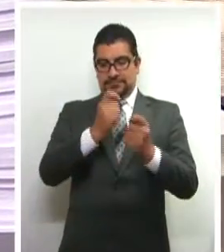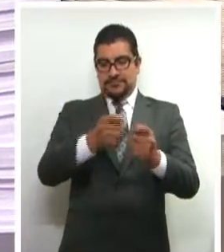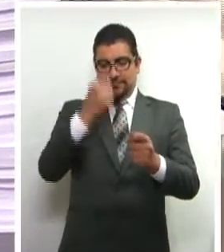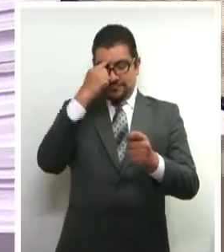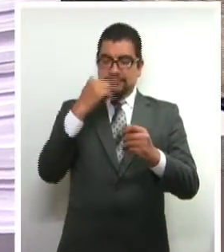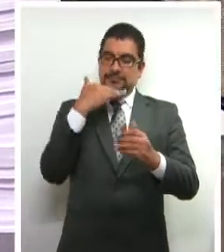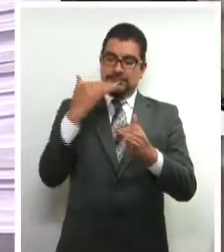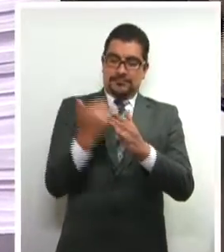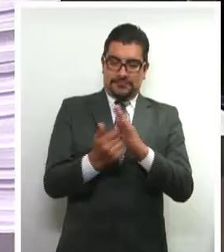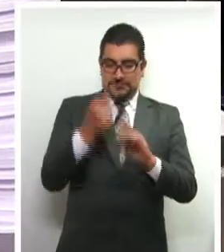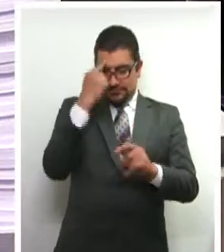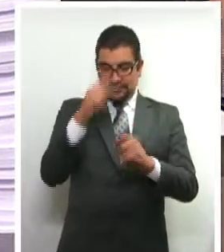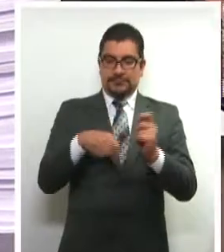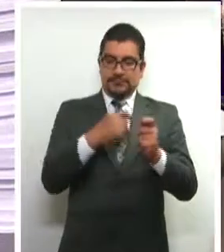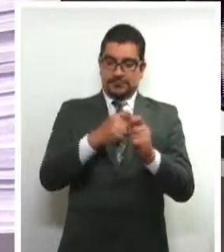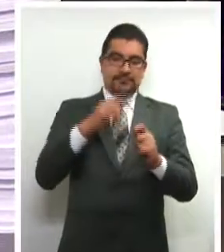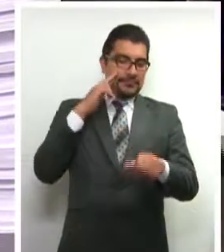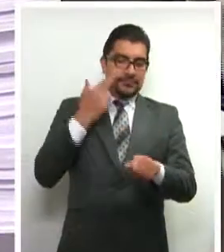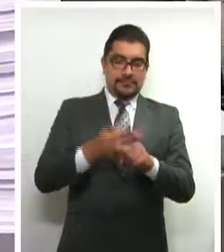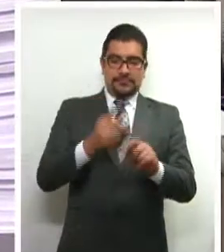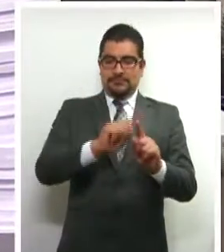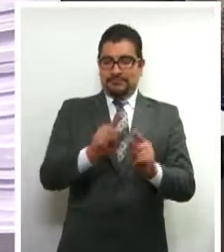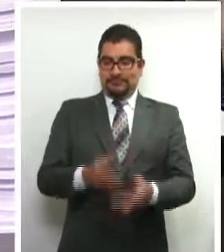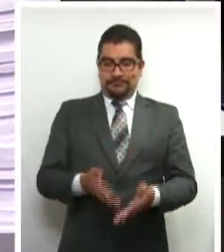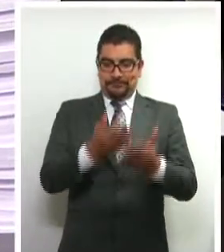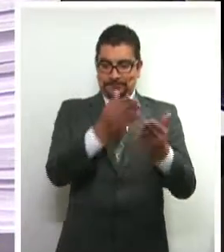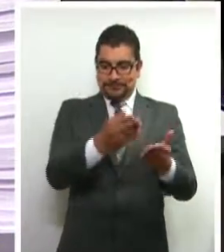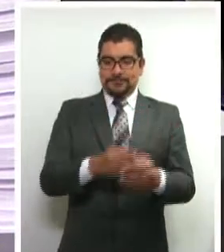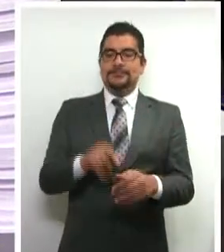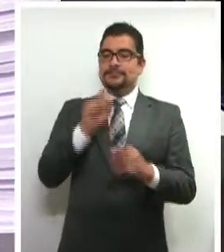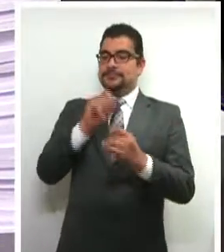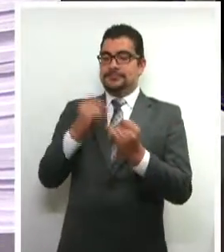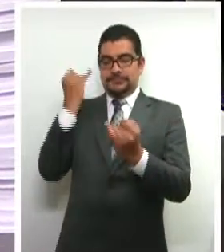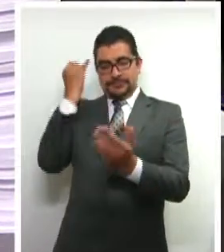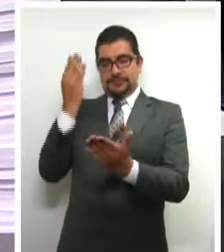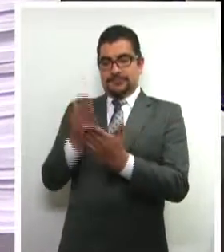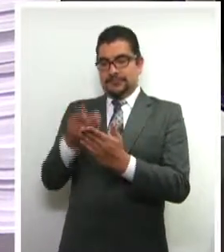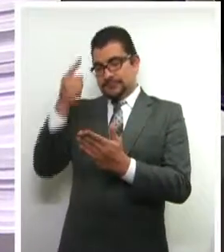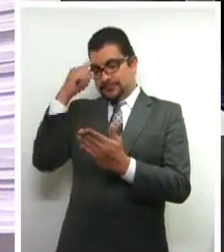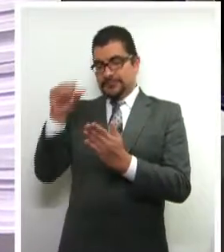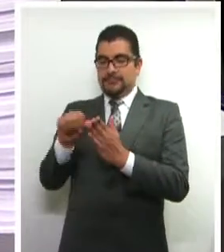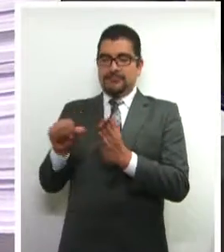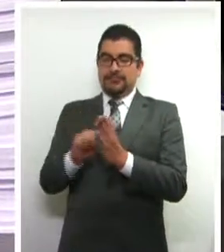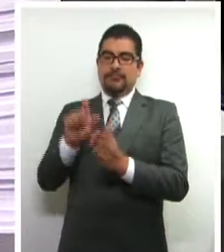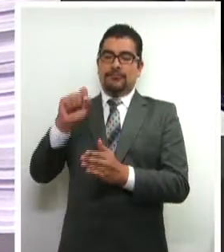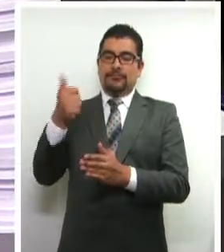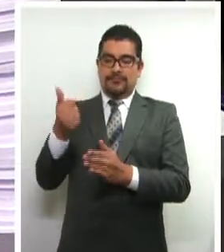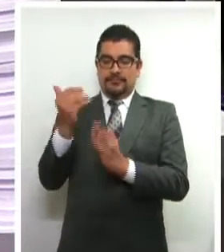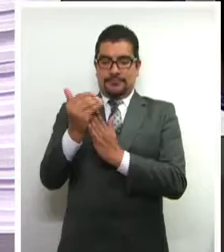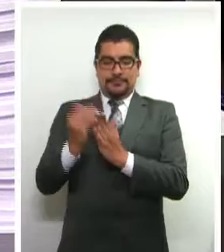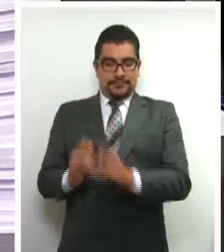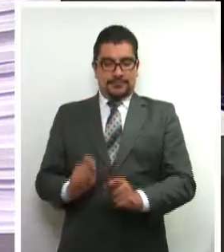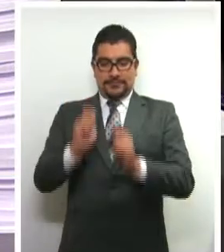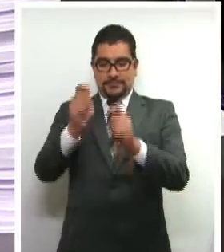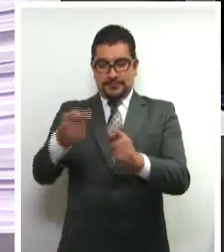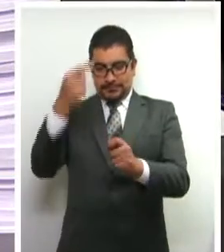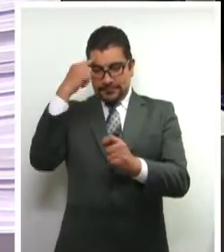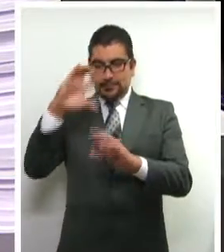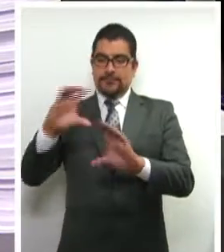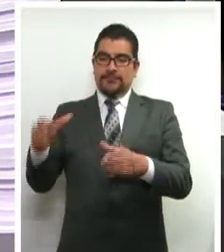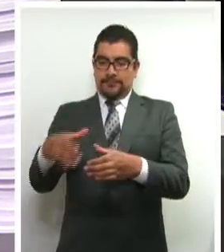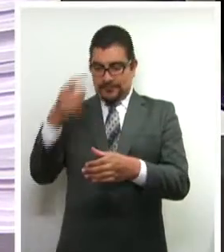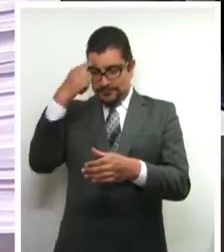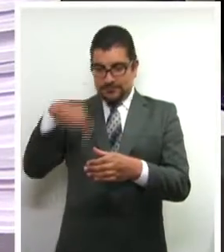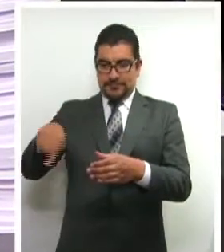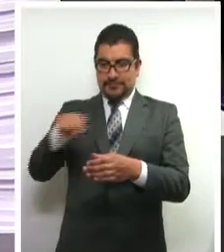la Corrupción y Régimen de Responsabilidades. Y la iniciativa que modifica el artículo 26 se turna a la Comisión